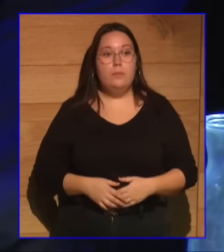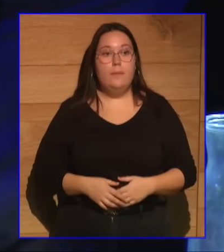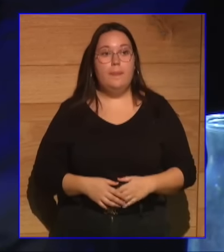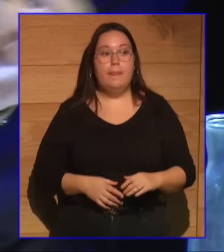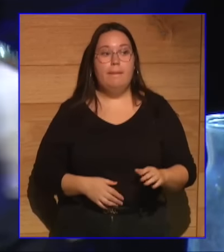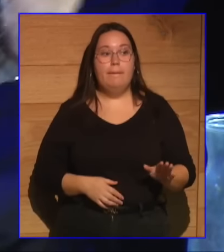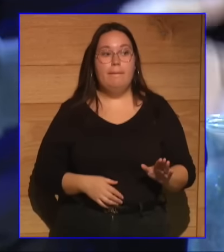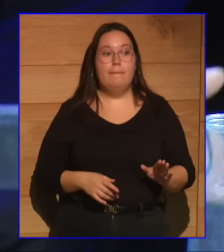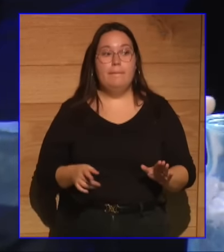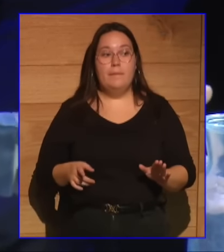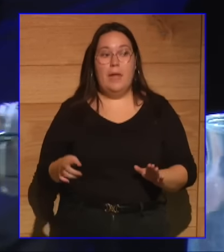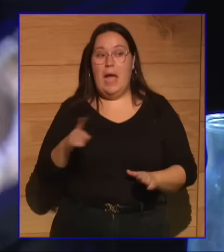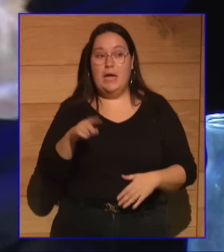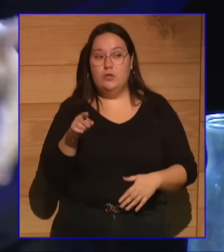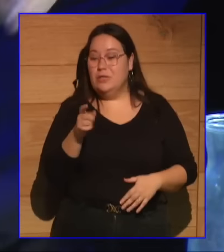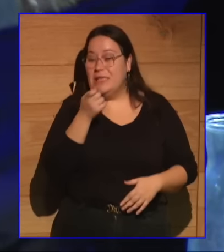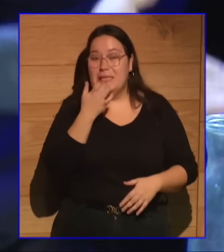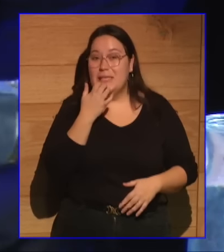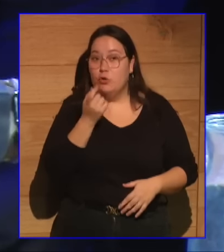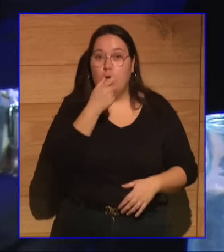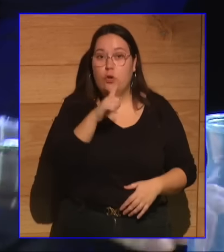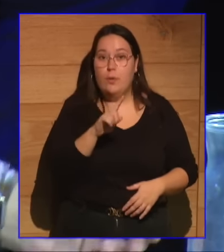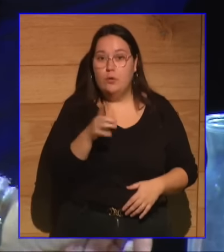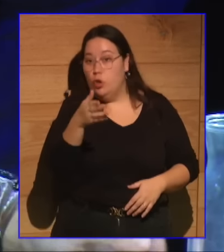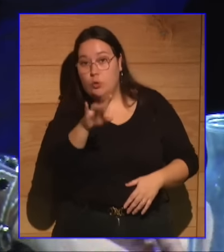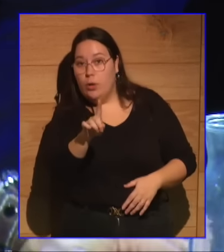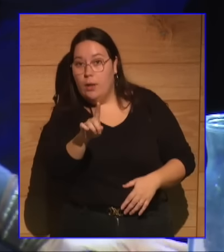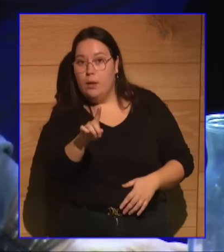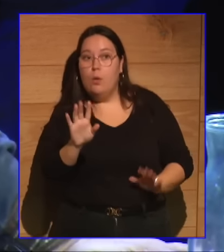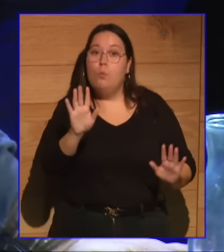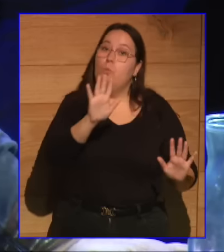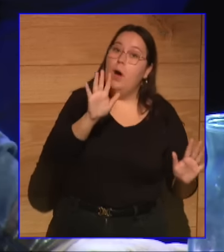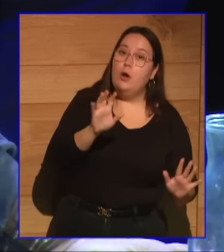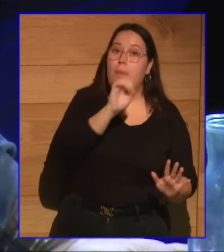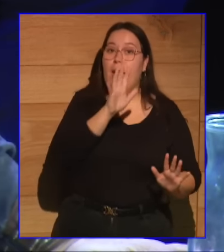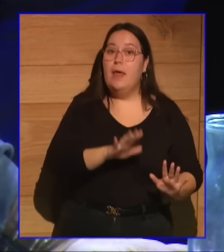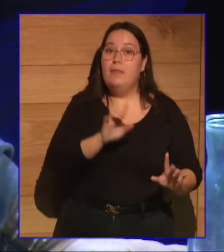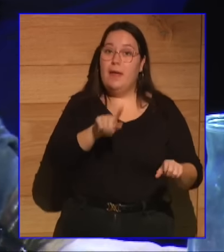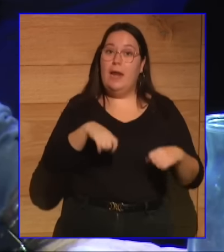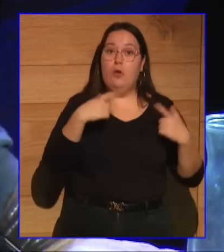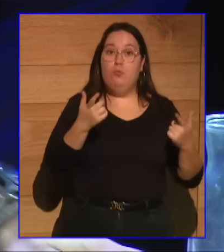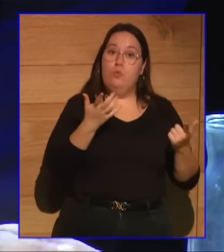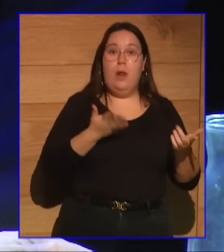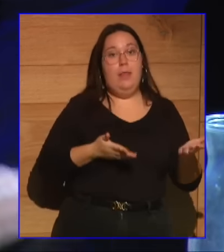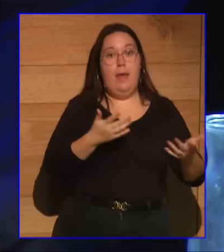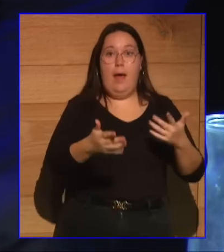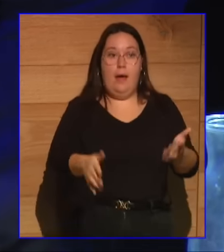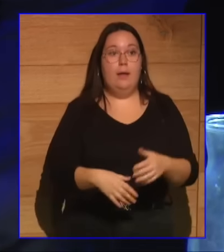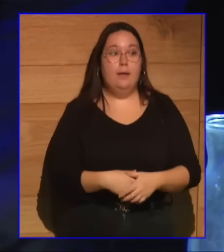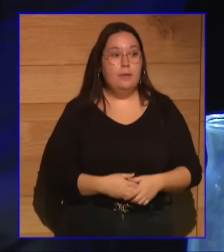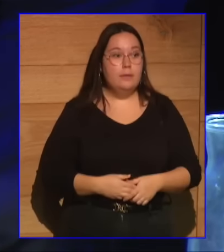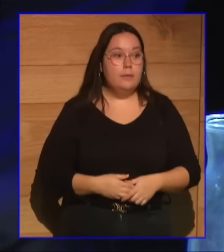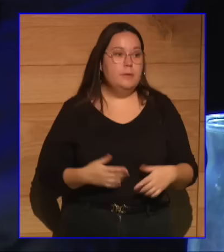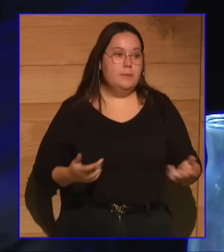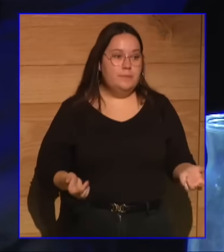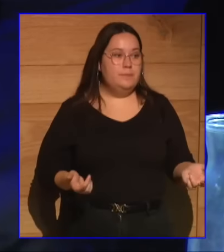cuentan. Pero a estos, si no los drogabas, no se morían. Dice, bueno, pues parece que la naturaleza se abre paso. Y ya está, o sea,